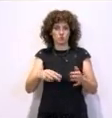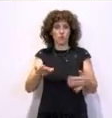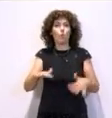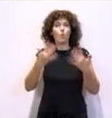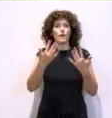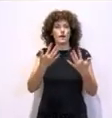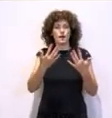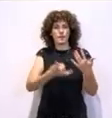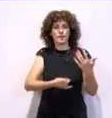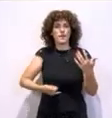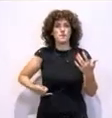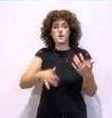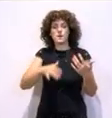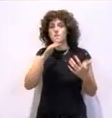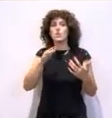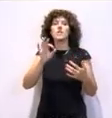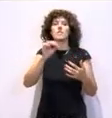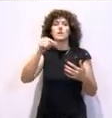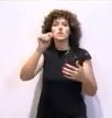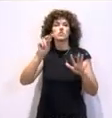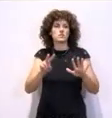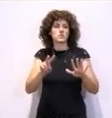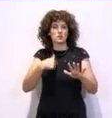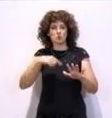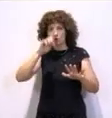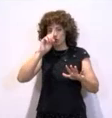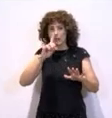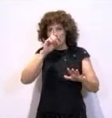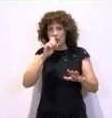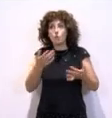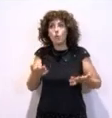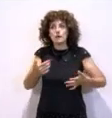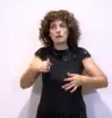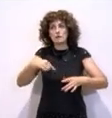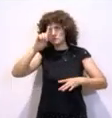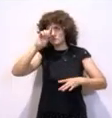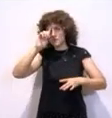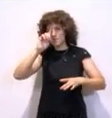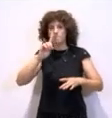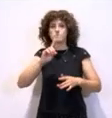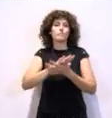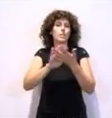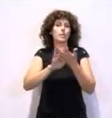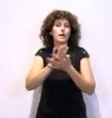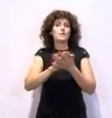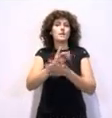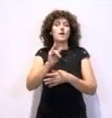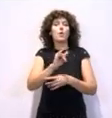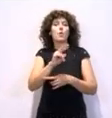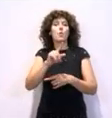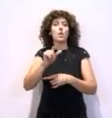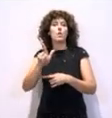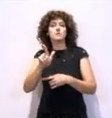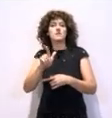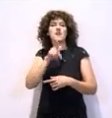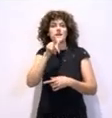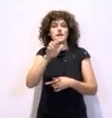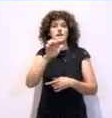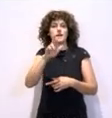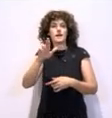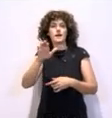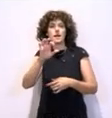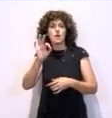por la reivindicación del 07, no sé ni en qué año fue, y hablaba de Juan Luis Herrero. Por cierto, seguramente